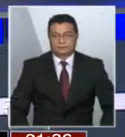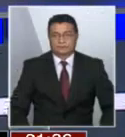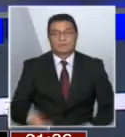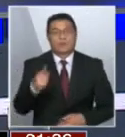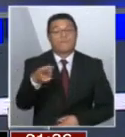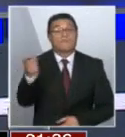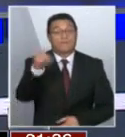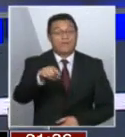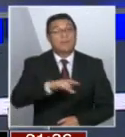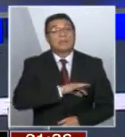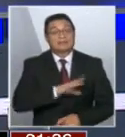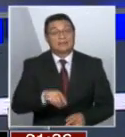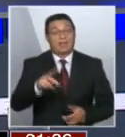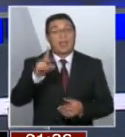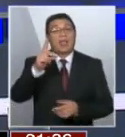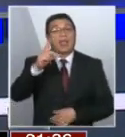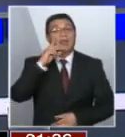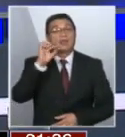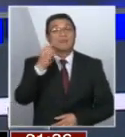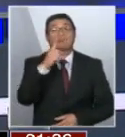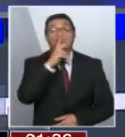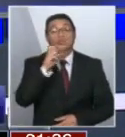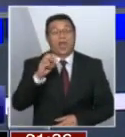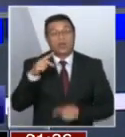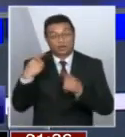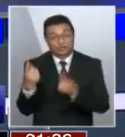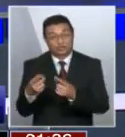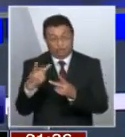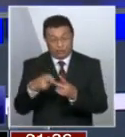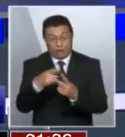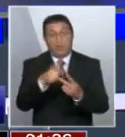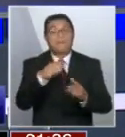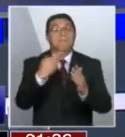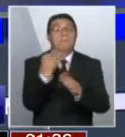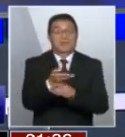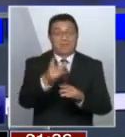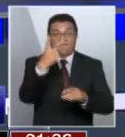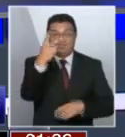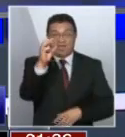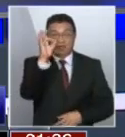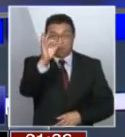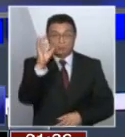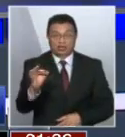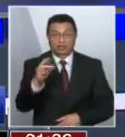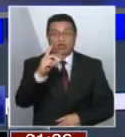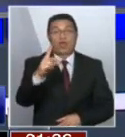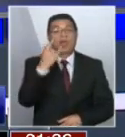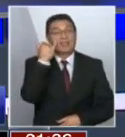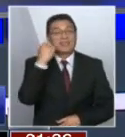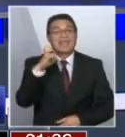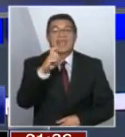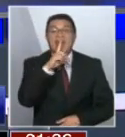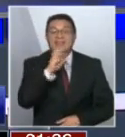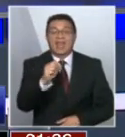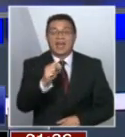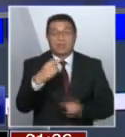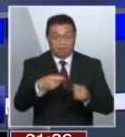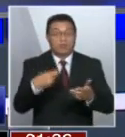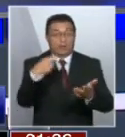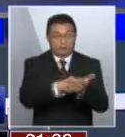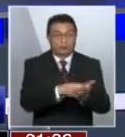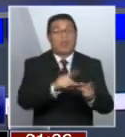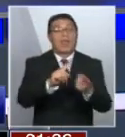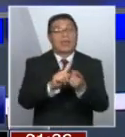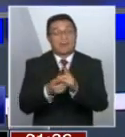Volvemos a nuestro país. Los diputados Pepe Aut y Marcelo Chilling propusieron rebajar en 20% las dietas parlamentarias para financiar